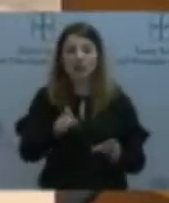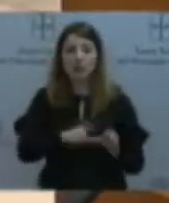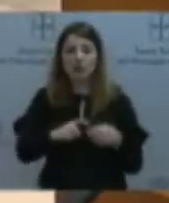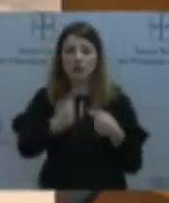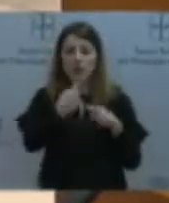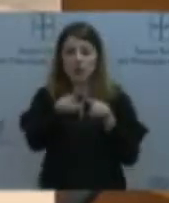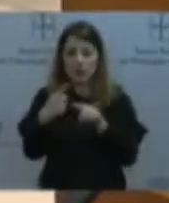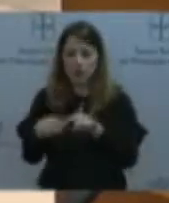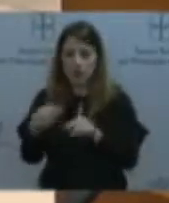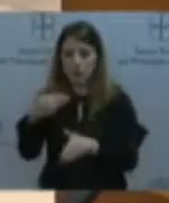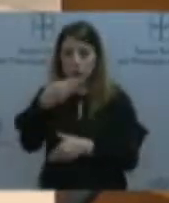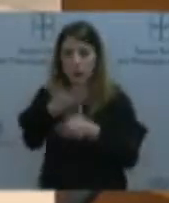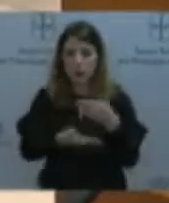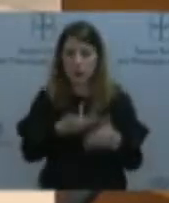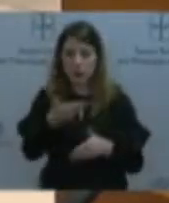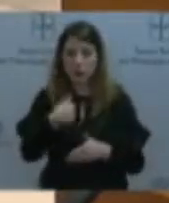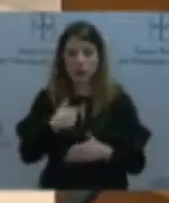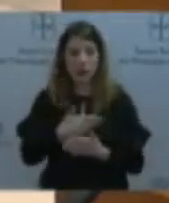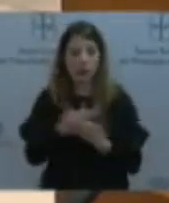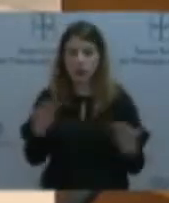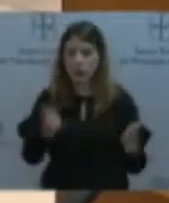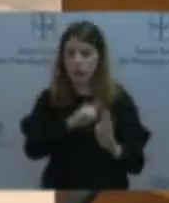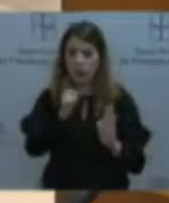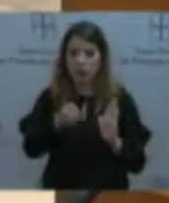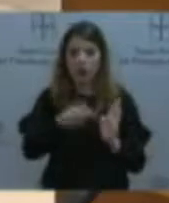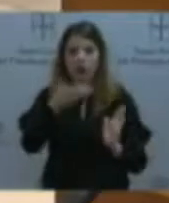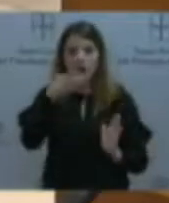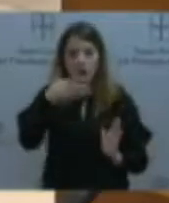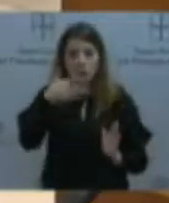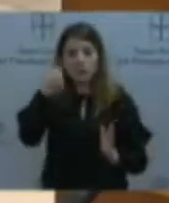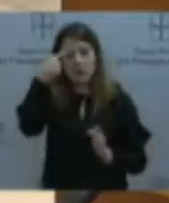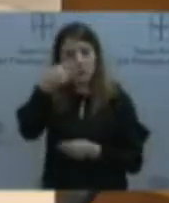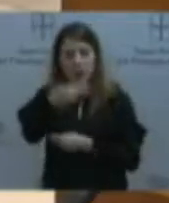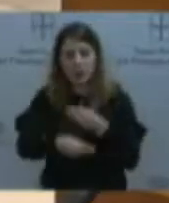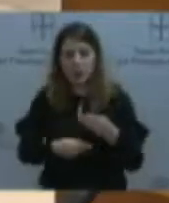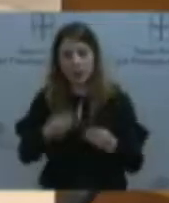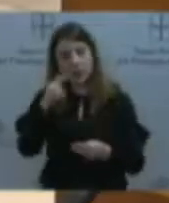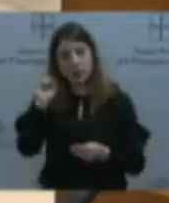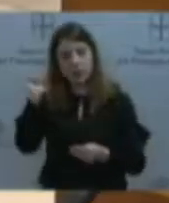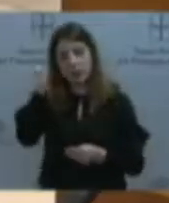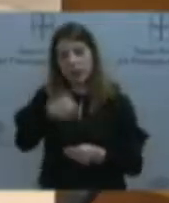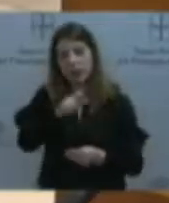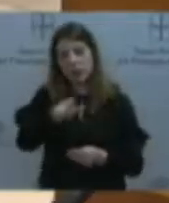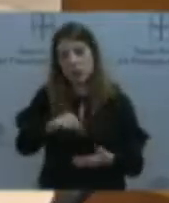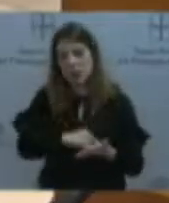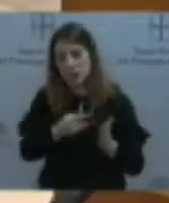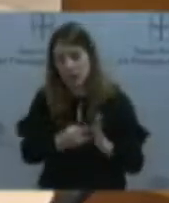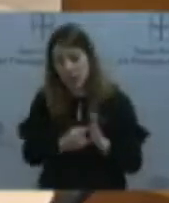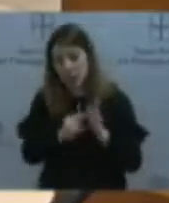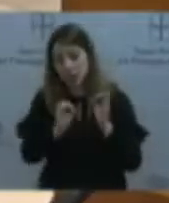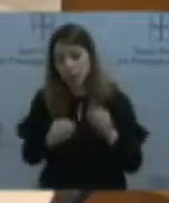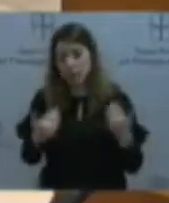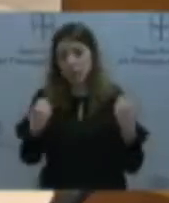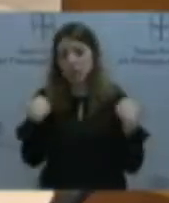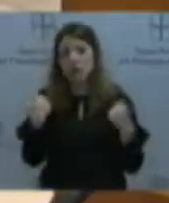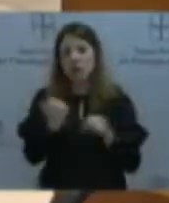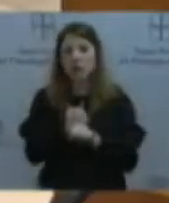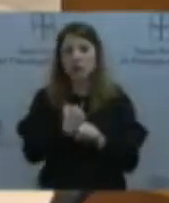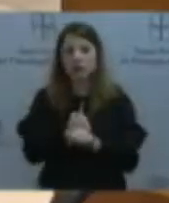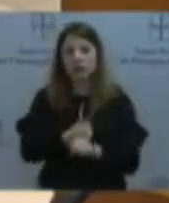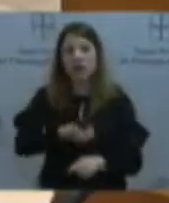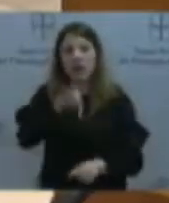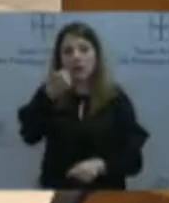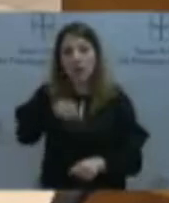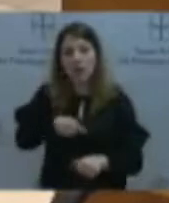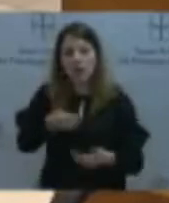el conocimiento, en el saber hacer y en la experiencia de los técnicos que realizan las evaluaciones de los proyectos, el diseño de las comisiones